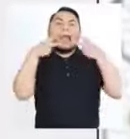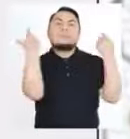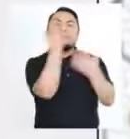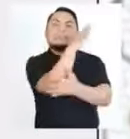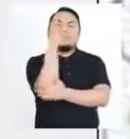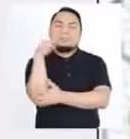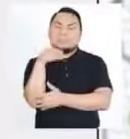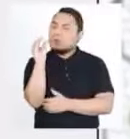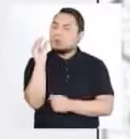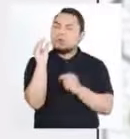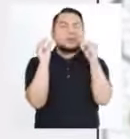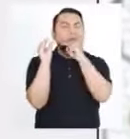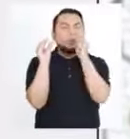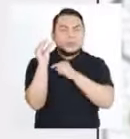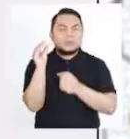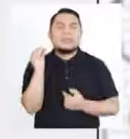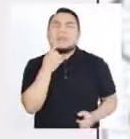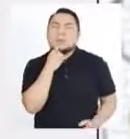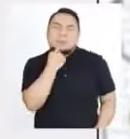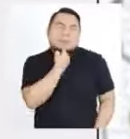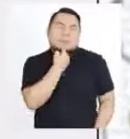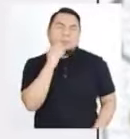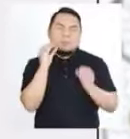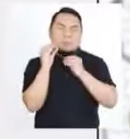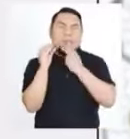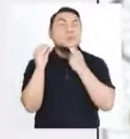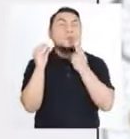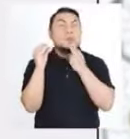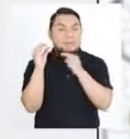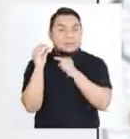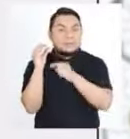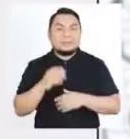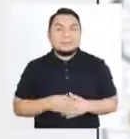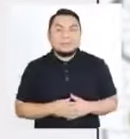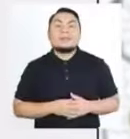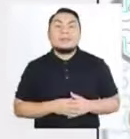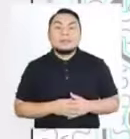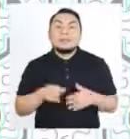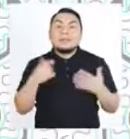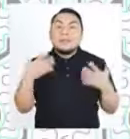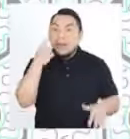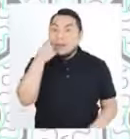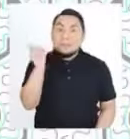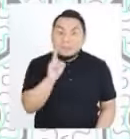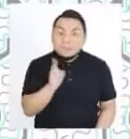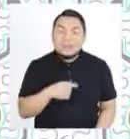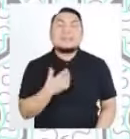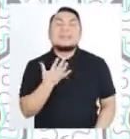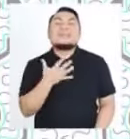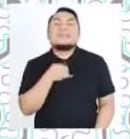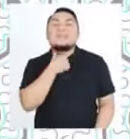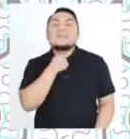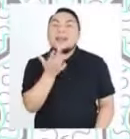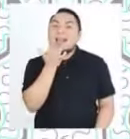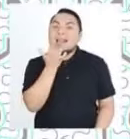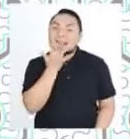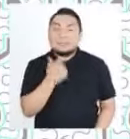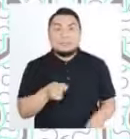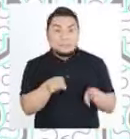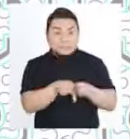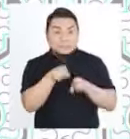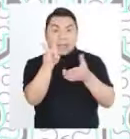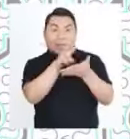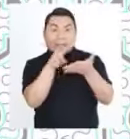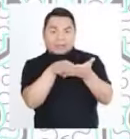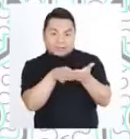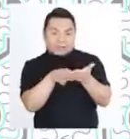la Amazonía. Es chiquita, ácida y dulce. ¡No la conocía! ¡Me gustaría probarla! En